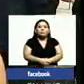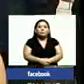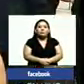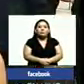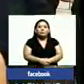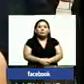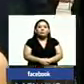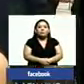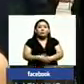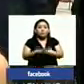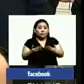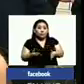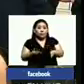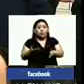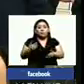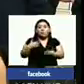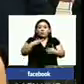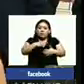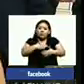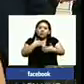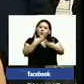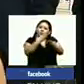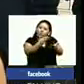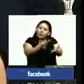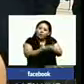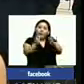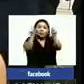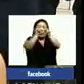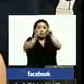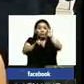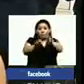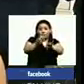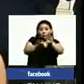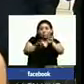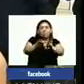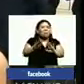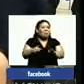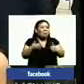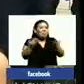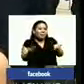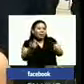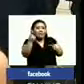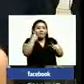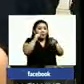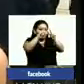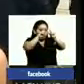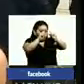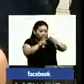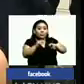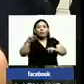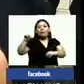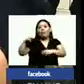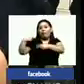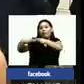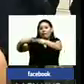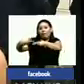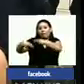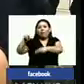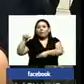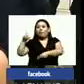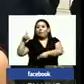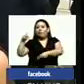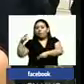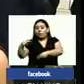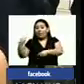El TBI dispuesto a donarnos el software CODIS para llevar el ADN y debemos